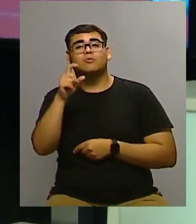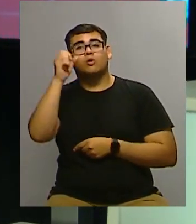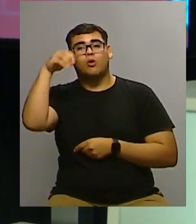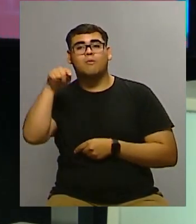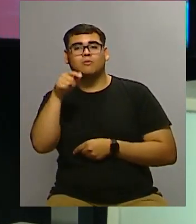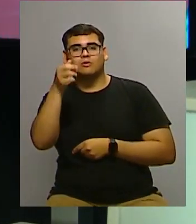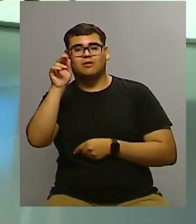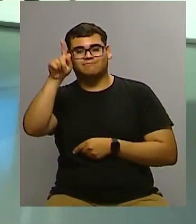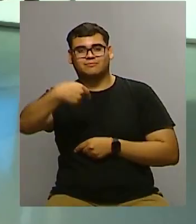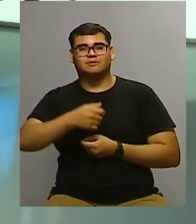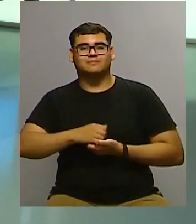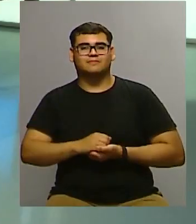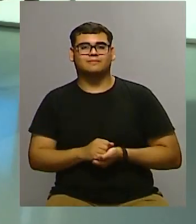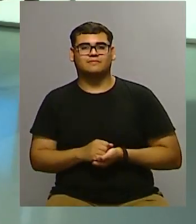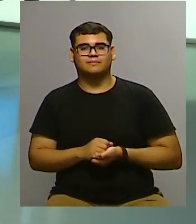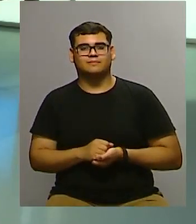www.unidiversidad.com.ar. Ya volvemos.